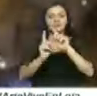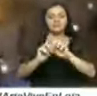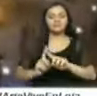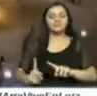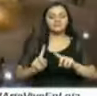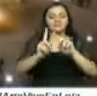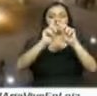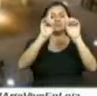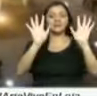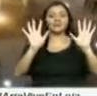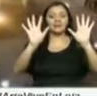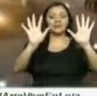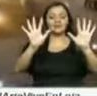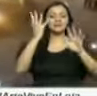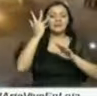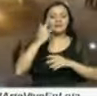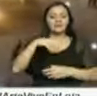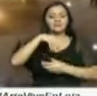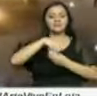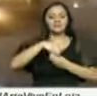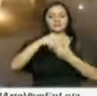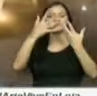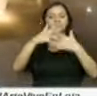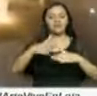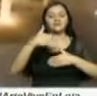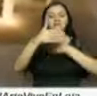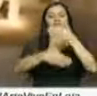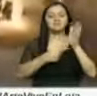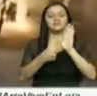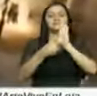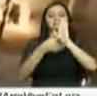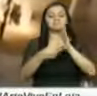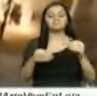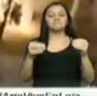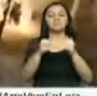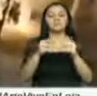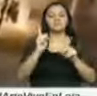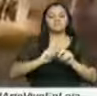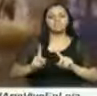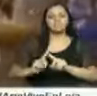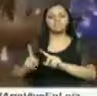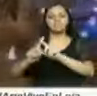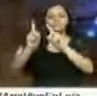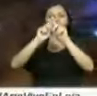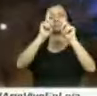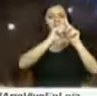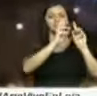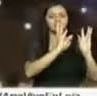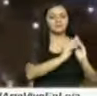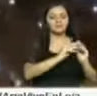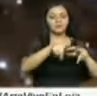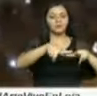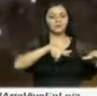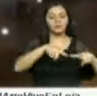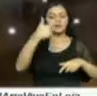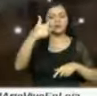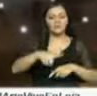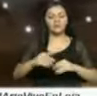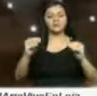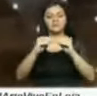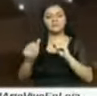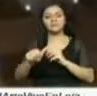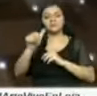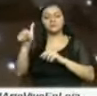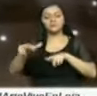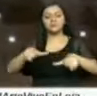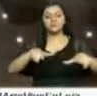durante 10 días estarán presentándose en diferentes escenarios de Loja y de otros